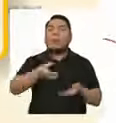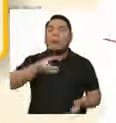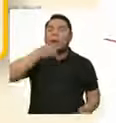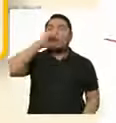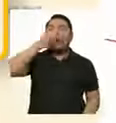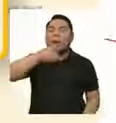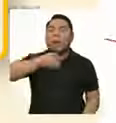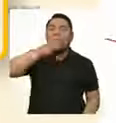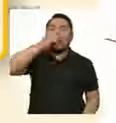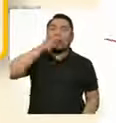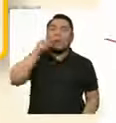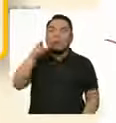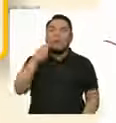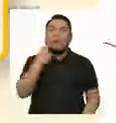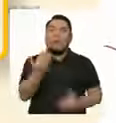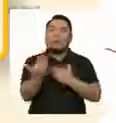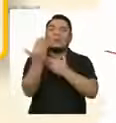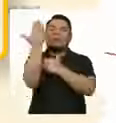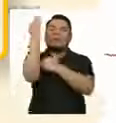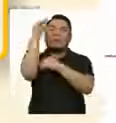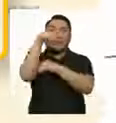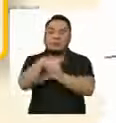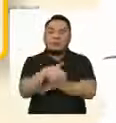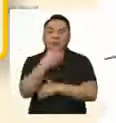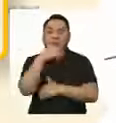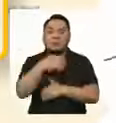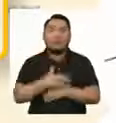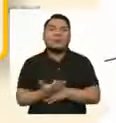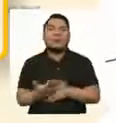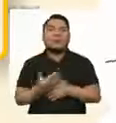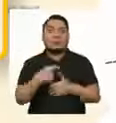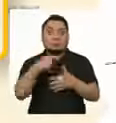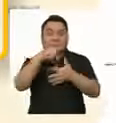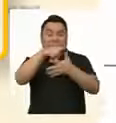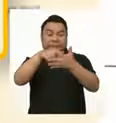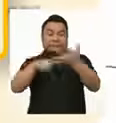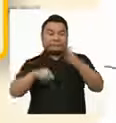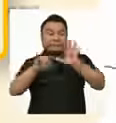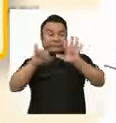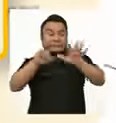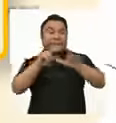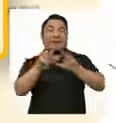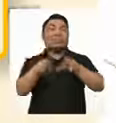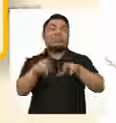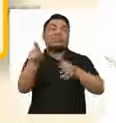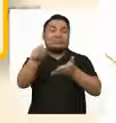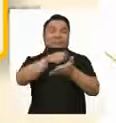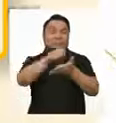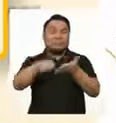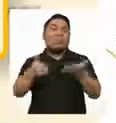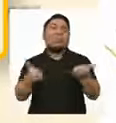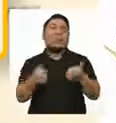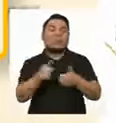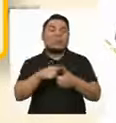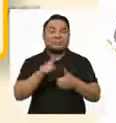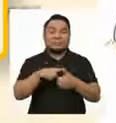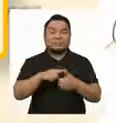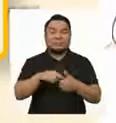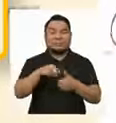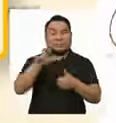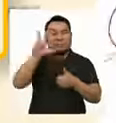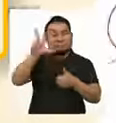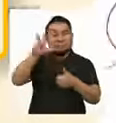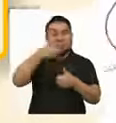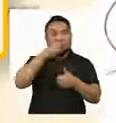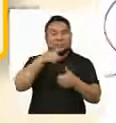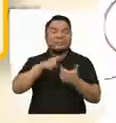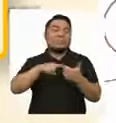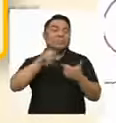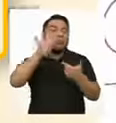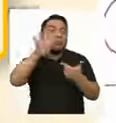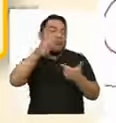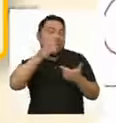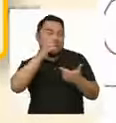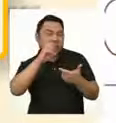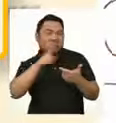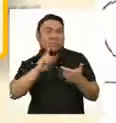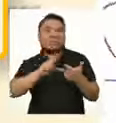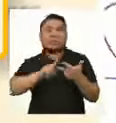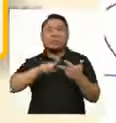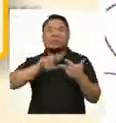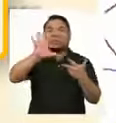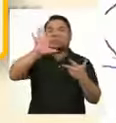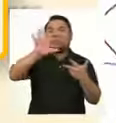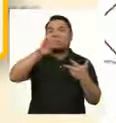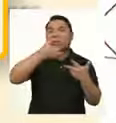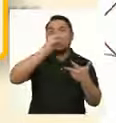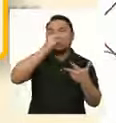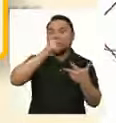agua bebes al día? Con 6 alternativas. 3, 4,